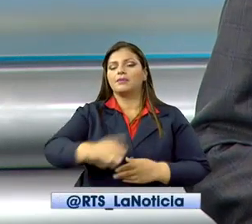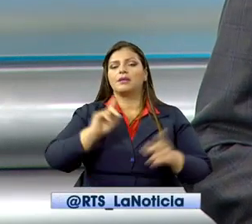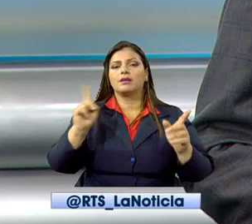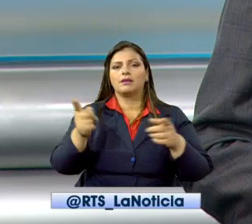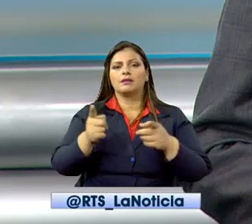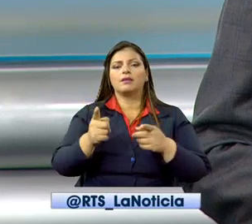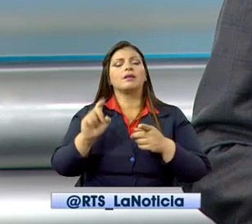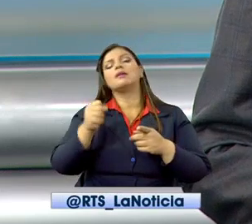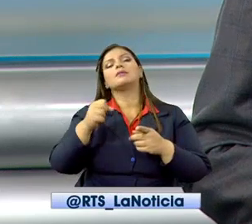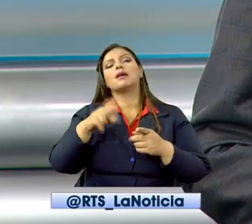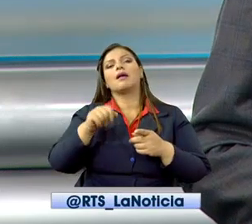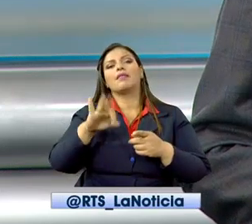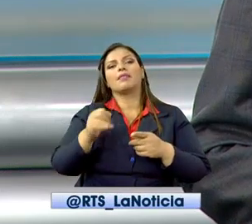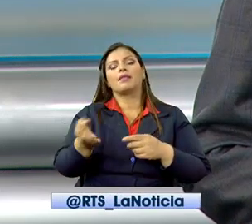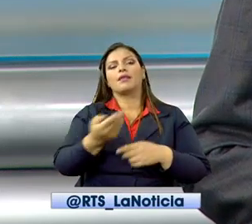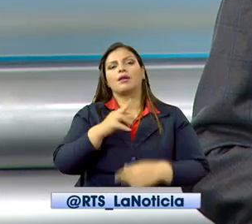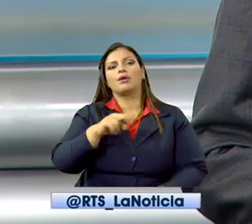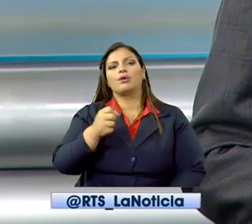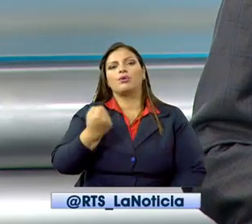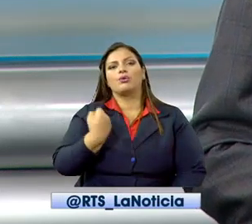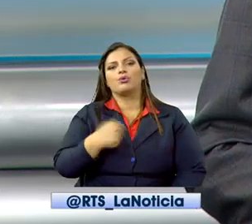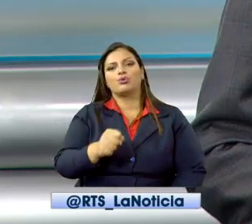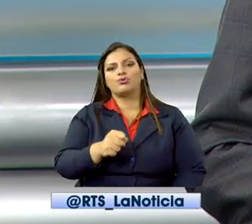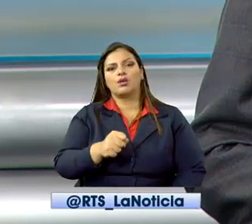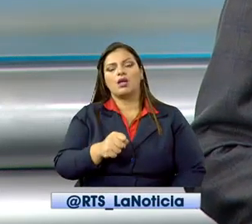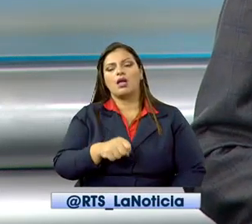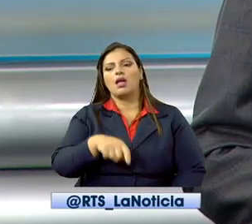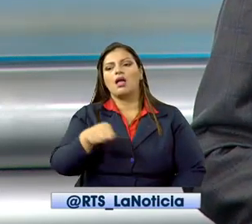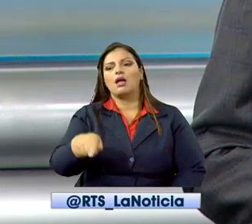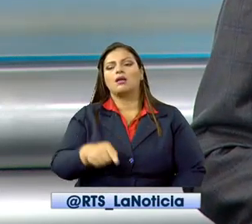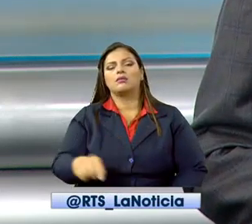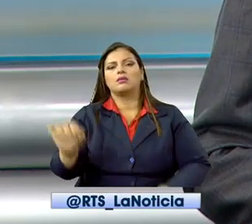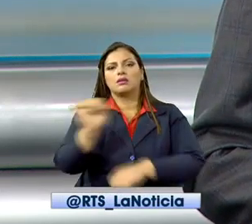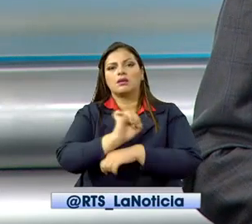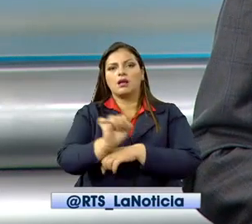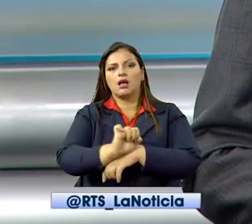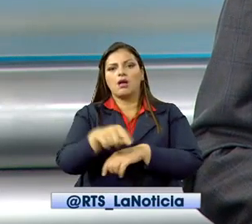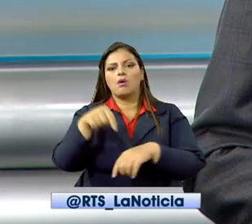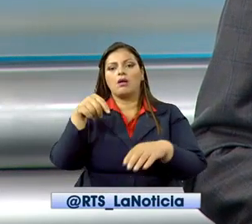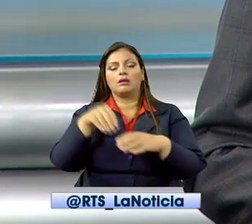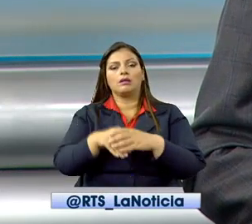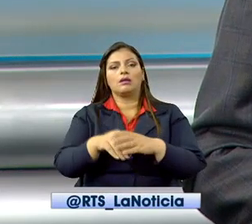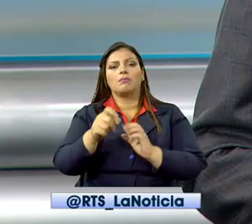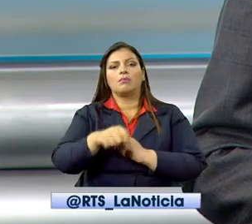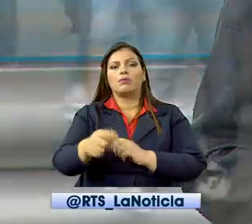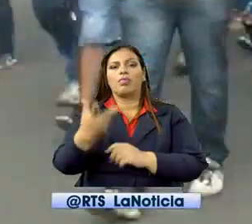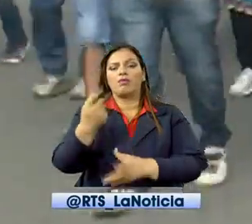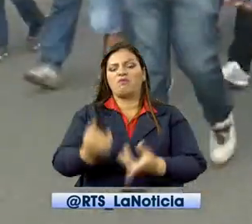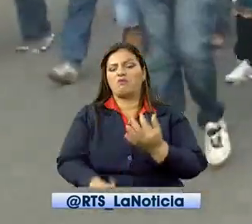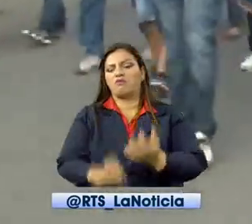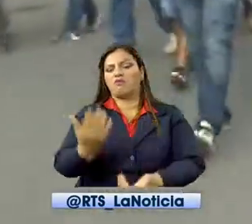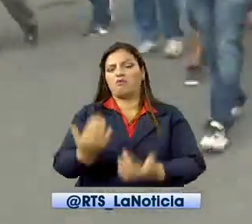resultados de las pericias mientras continúan las investigaciones en este caso.